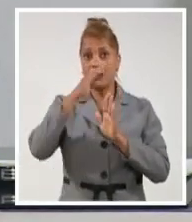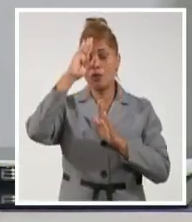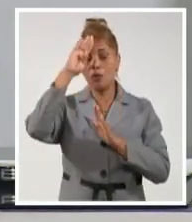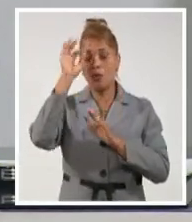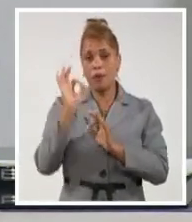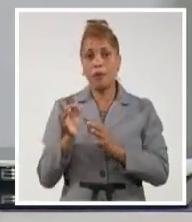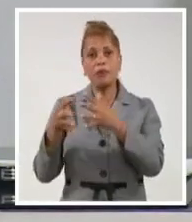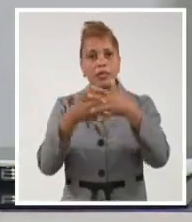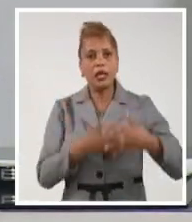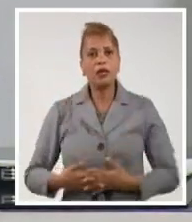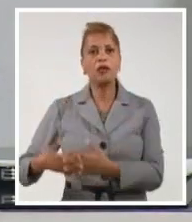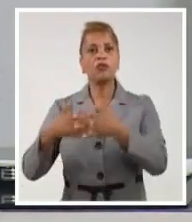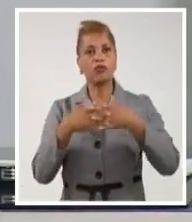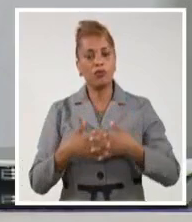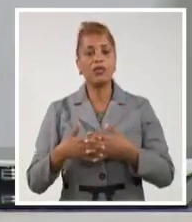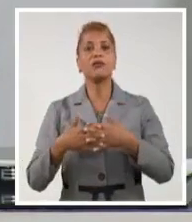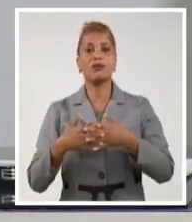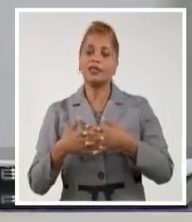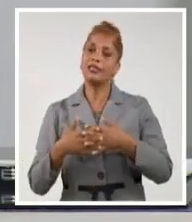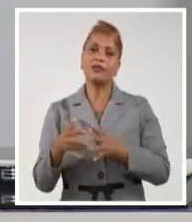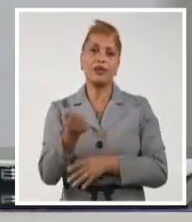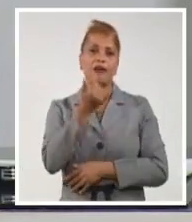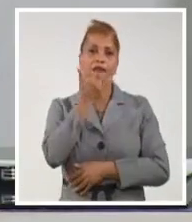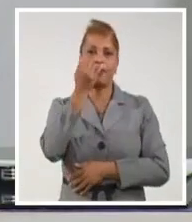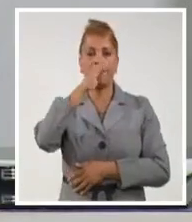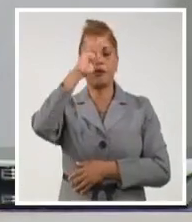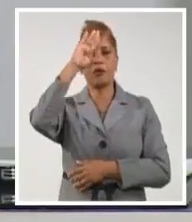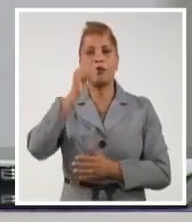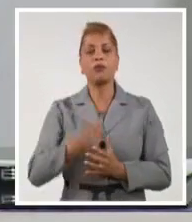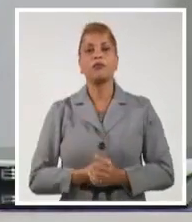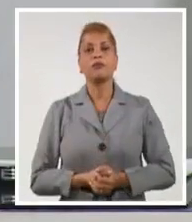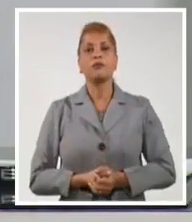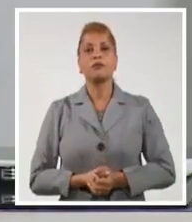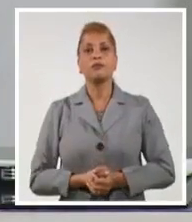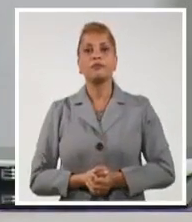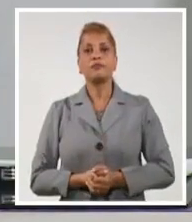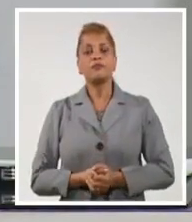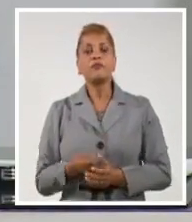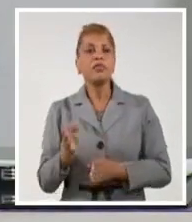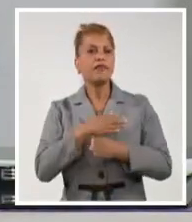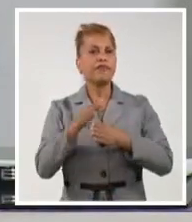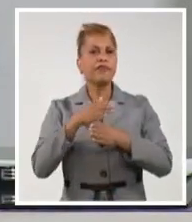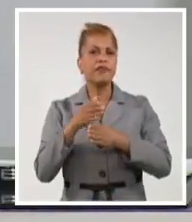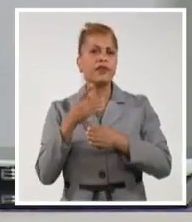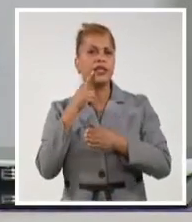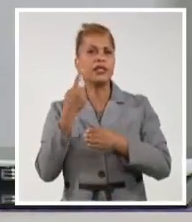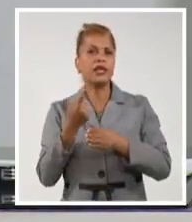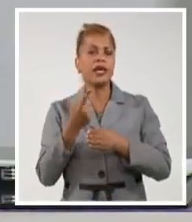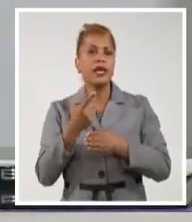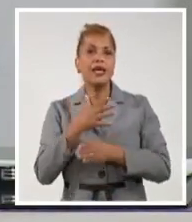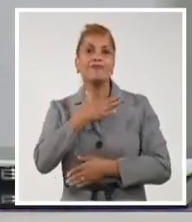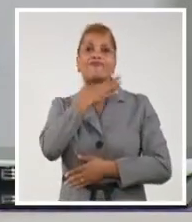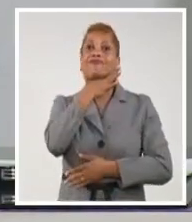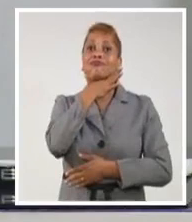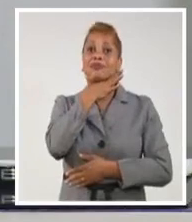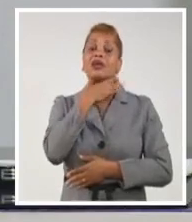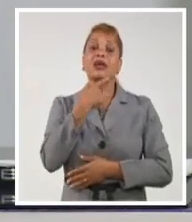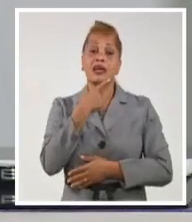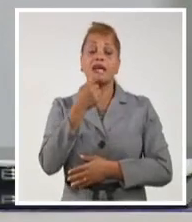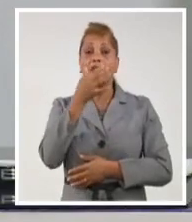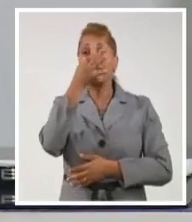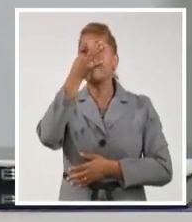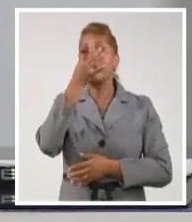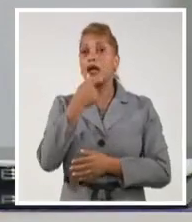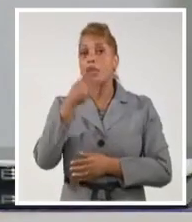extraterritoriales del bloqueo, esas 200 y tantas medidas, pues muchas de ellas han ido encaminadas a sofocar o a tratar de sofocar